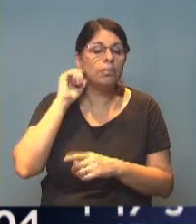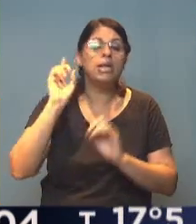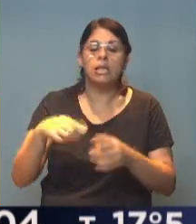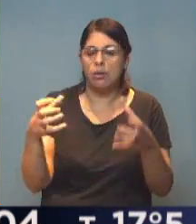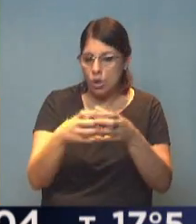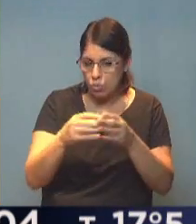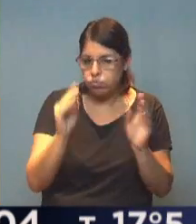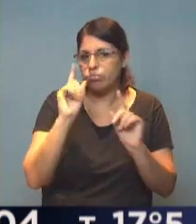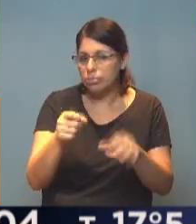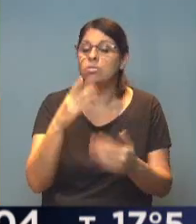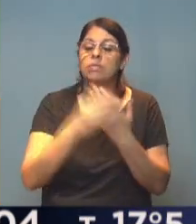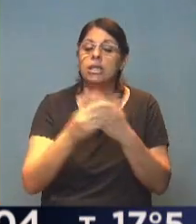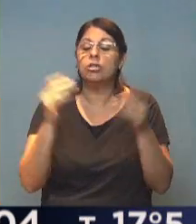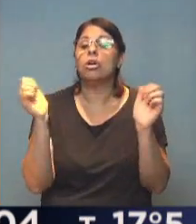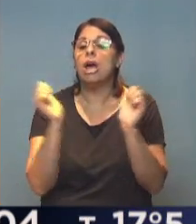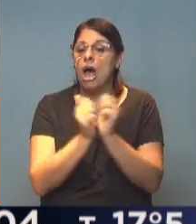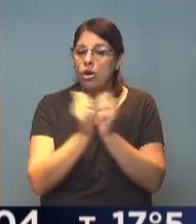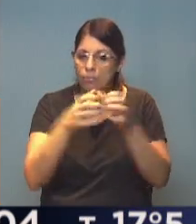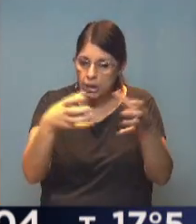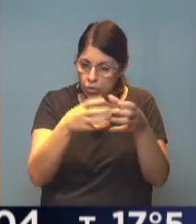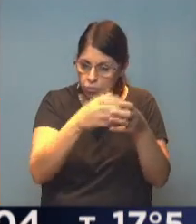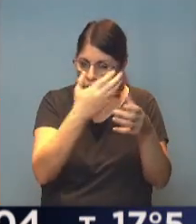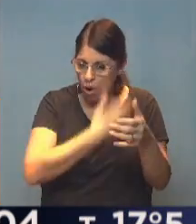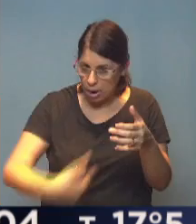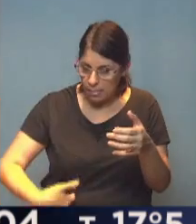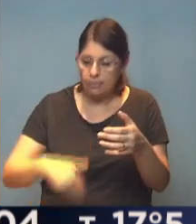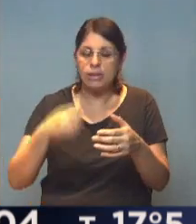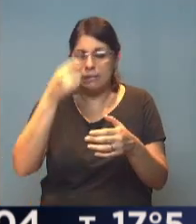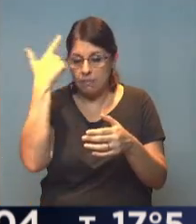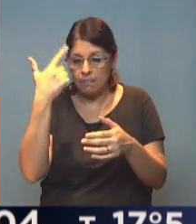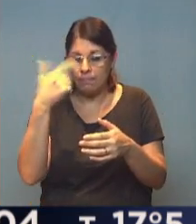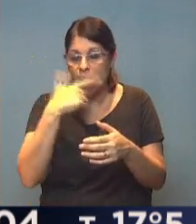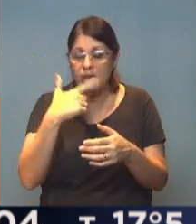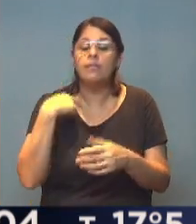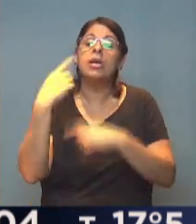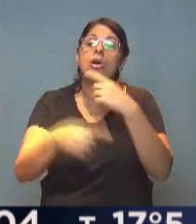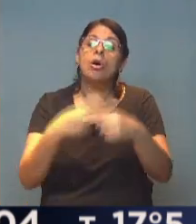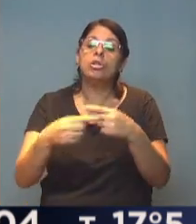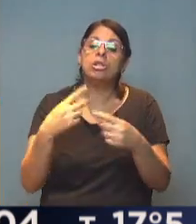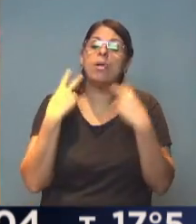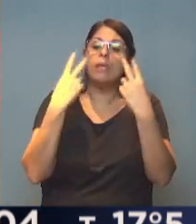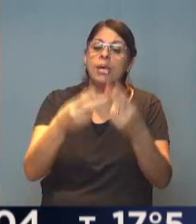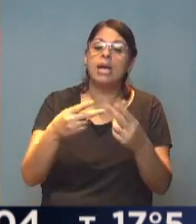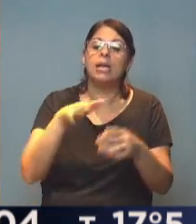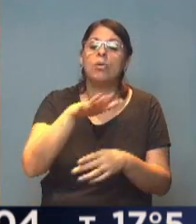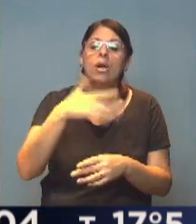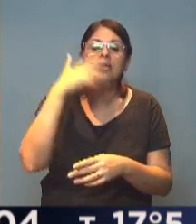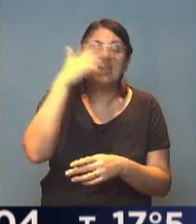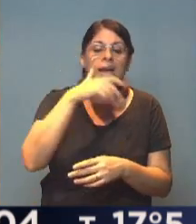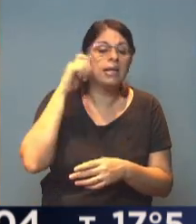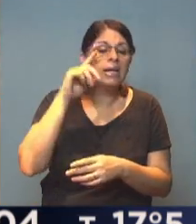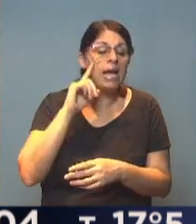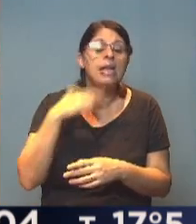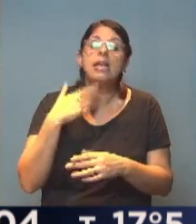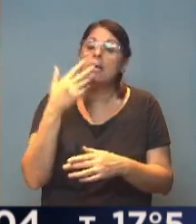comitiva y los ministros que acompañaron al gobierno nacional a esta gira que continúa ahora en Shanghái, donde Macri asistirá